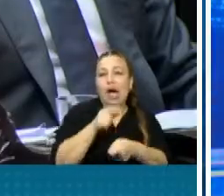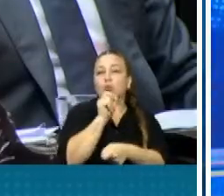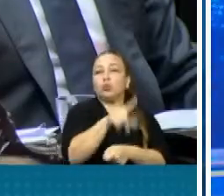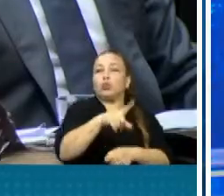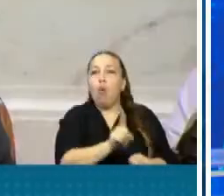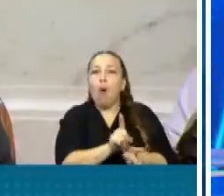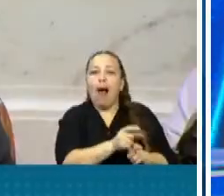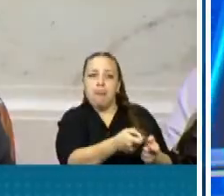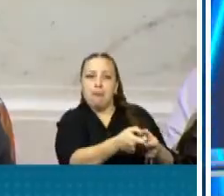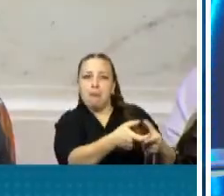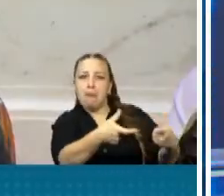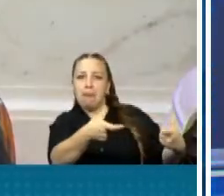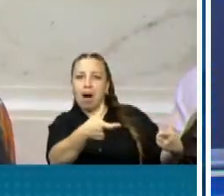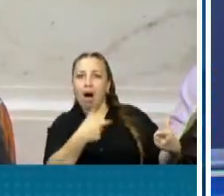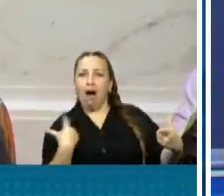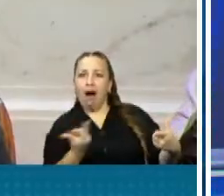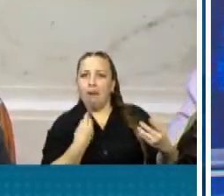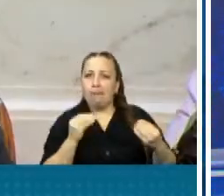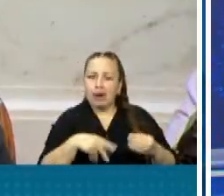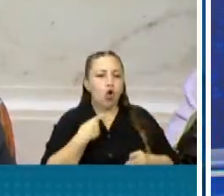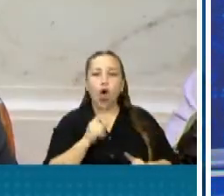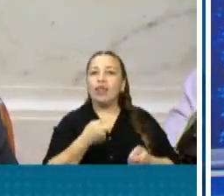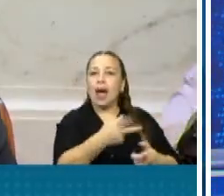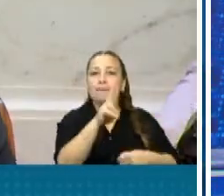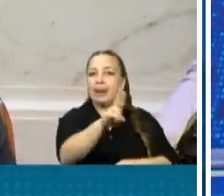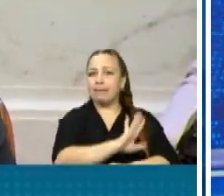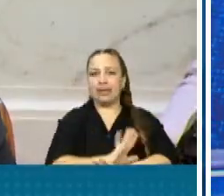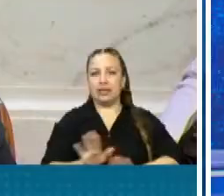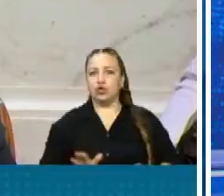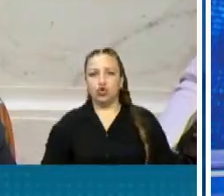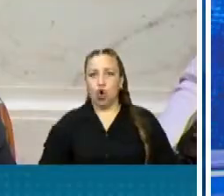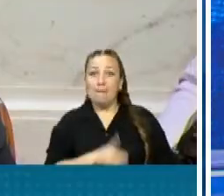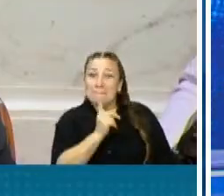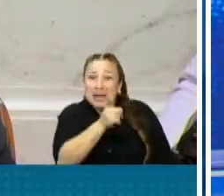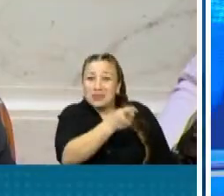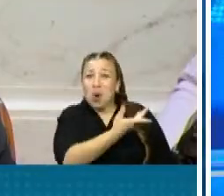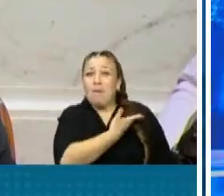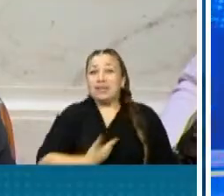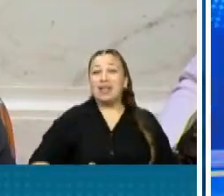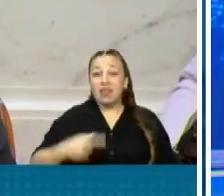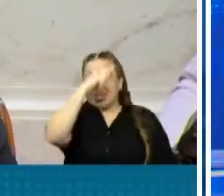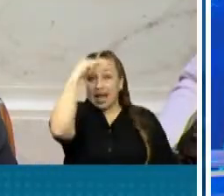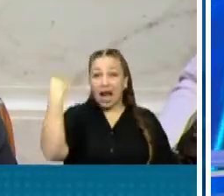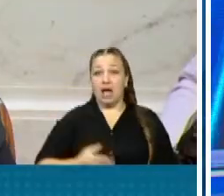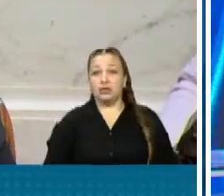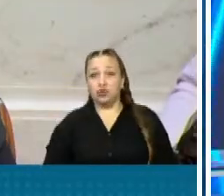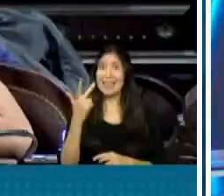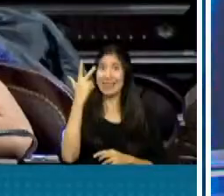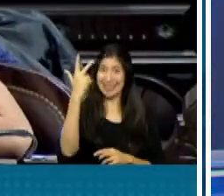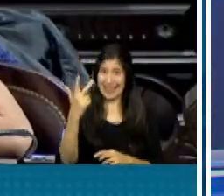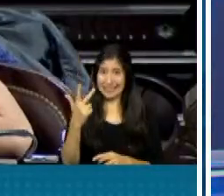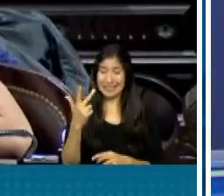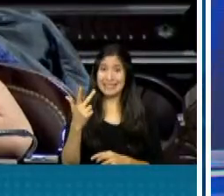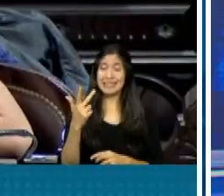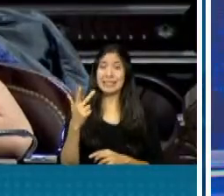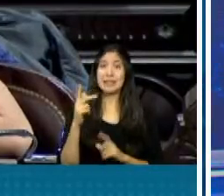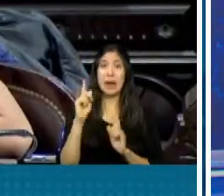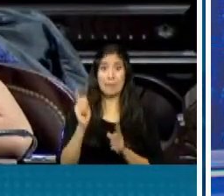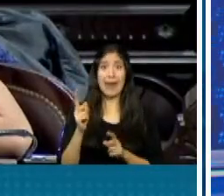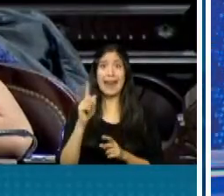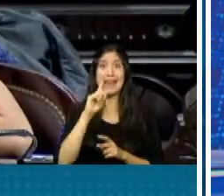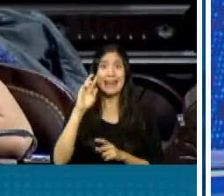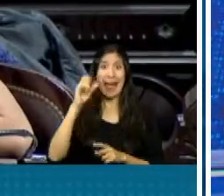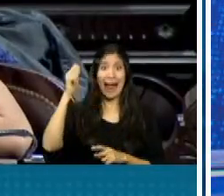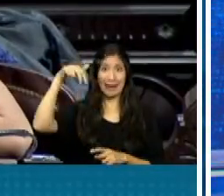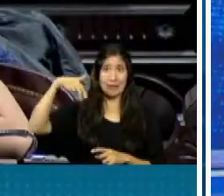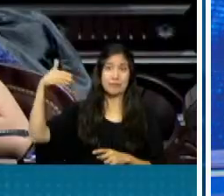bien es claramente una bandera que sensibiliza a mucha gente, porque es como bien decís, nadie quiere ver a un jubilado, nadie quiere ver a